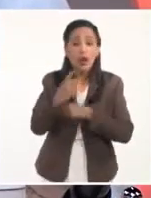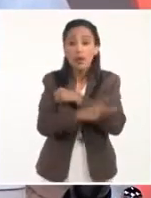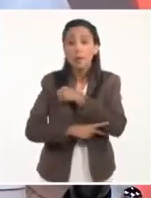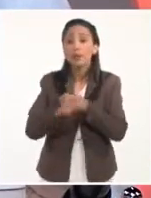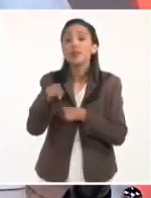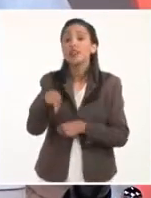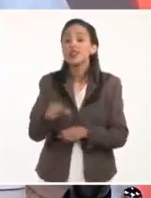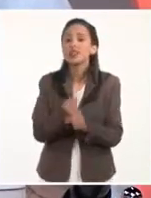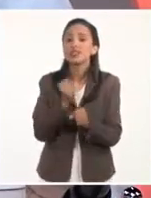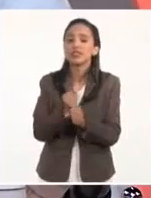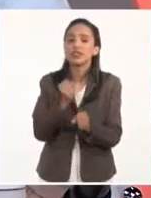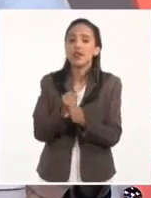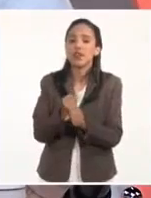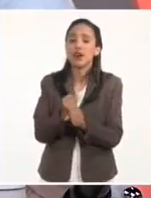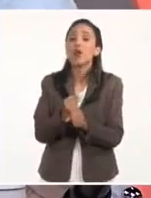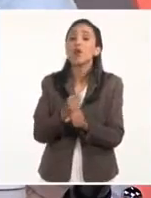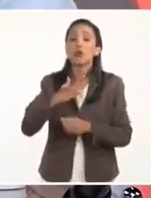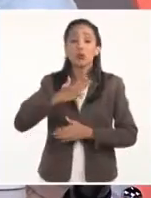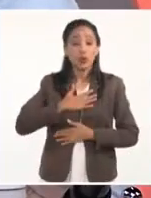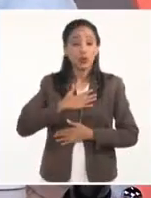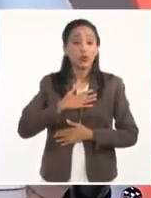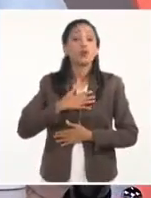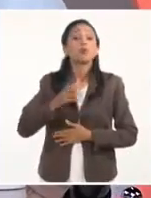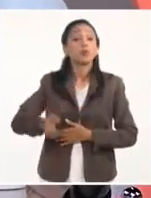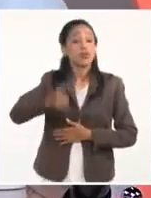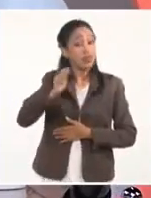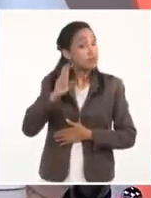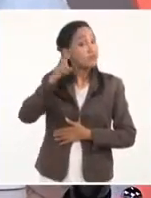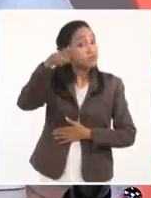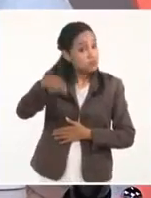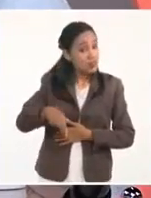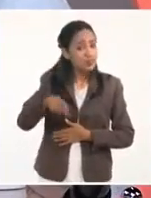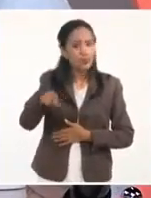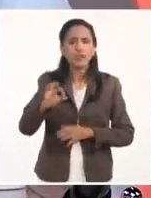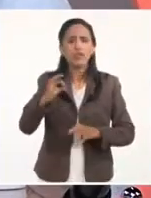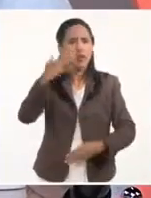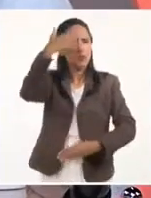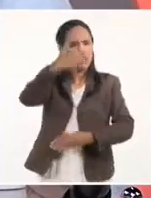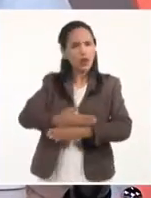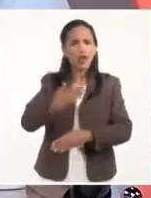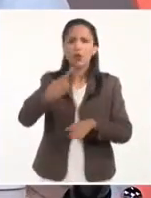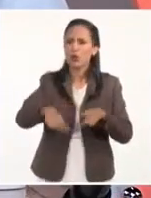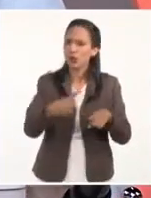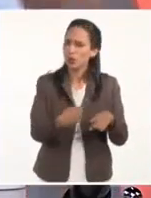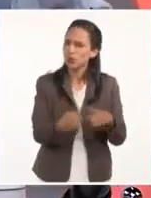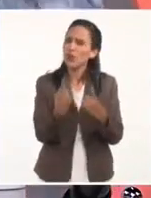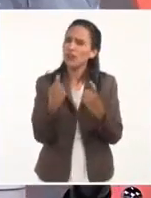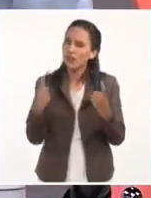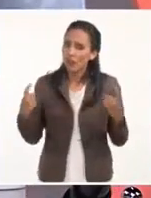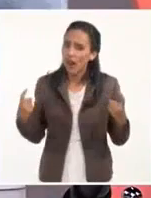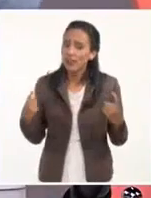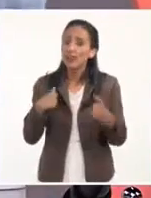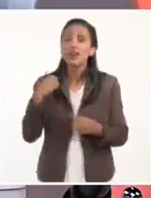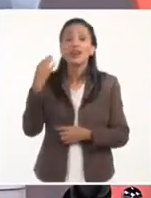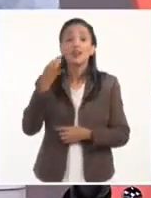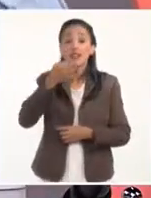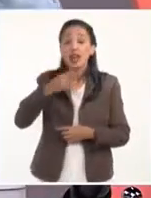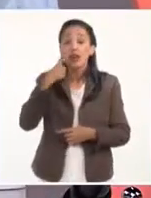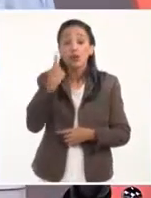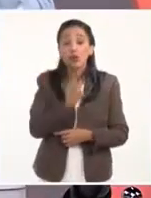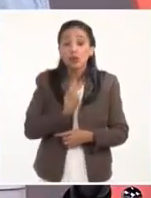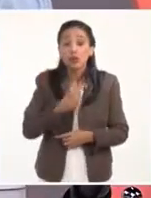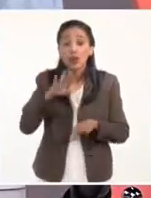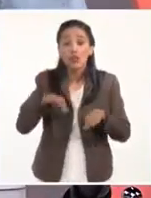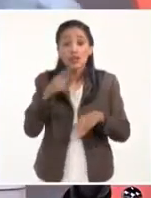nos presidente a pesar de la a pesar del bloqueo a pesar de los recursos limitados que hay a pesar de que tenemos que ver a ese don de estos